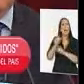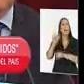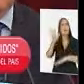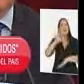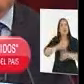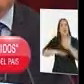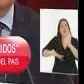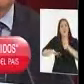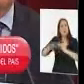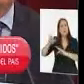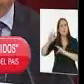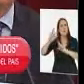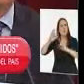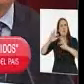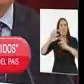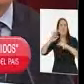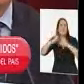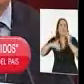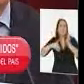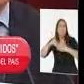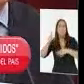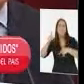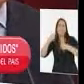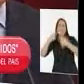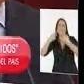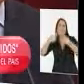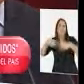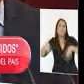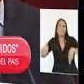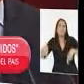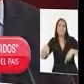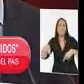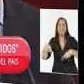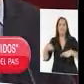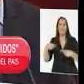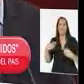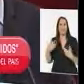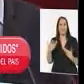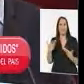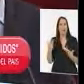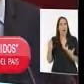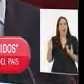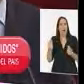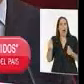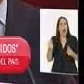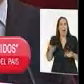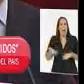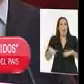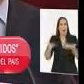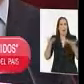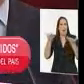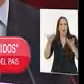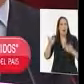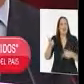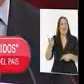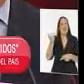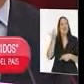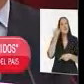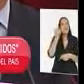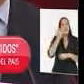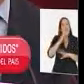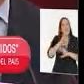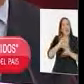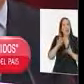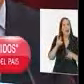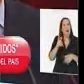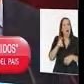eso. 250 pesos de aumento, cuatro cuotas son, y eso es lo que se pretende. ¿Cómo llegas a la cuenta de 250 pesos?